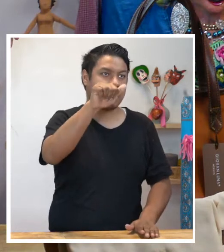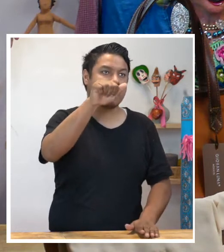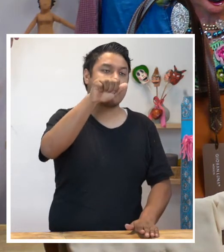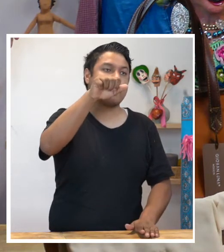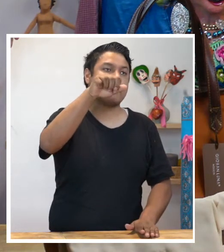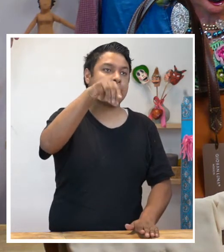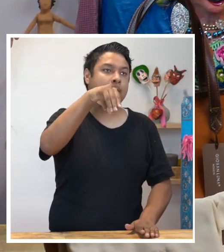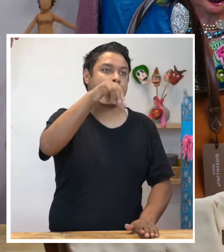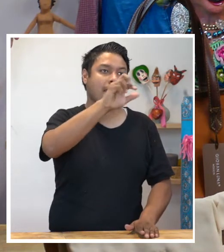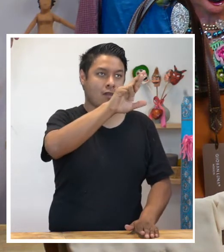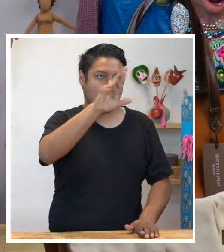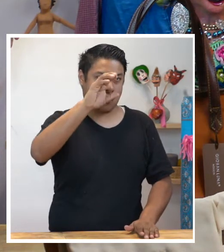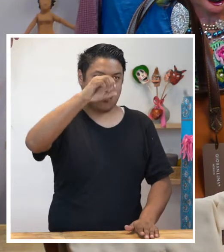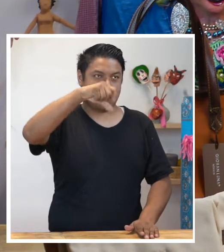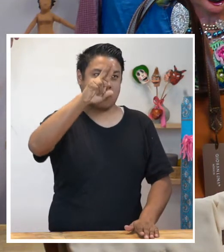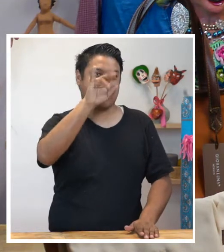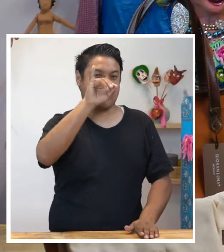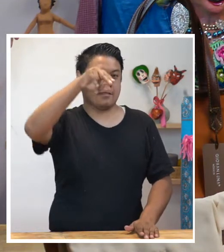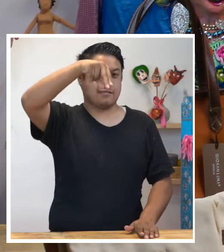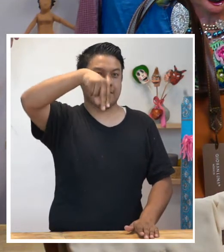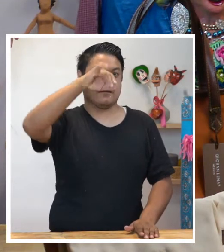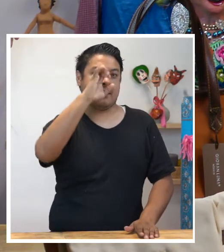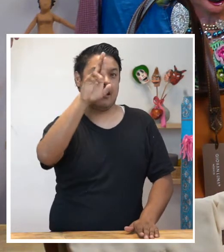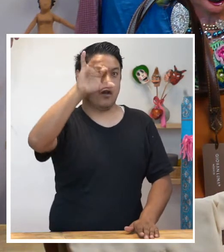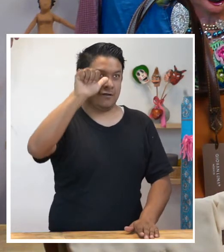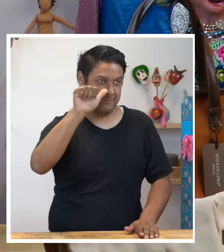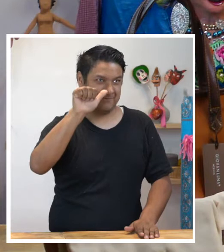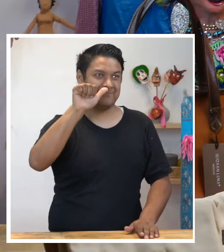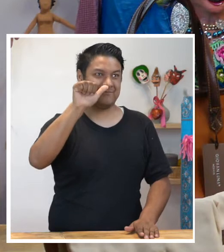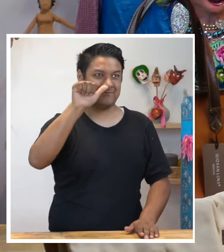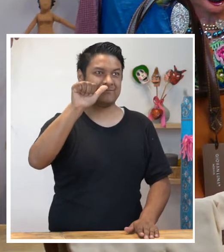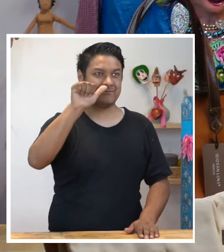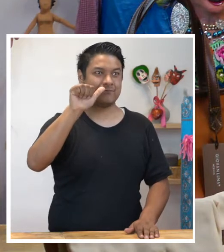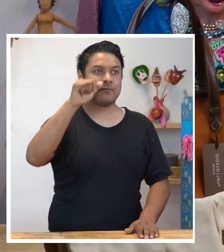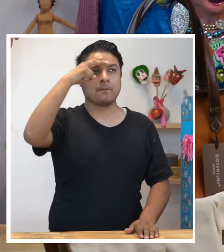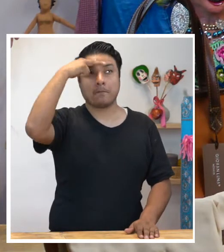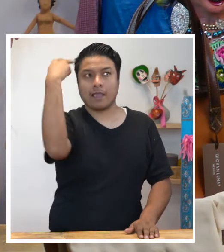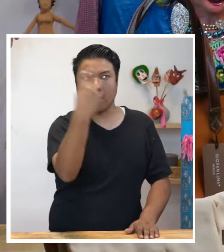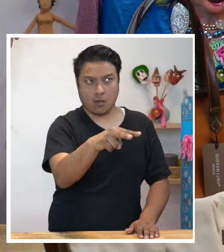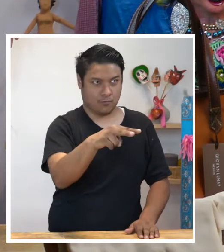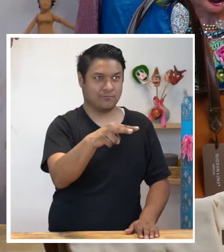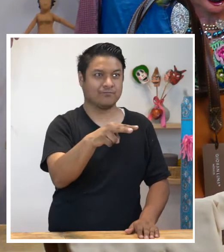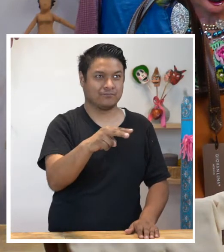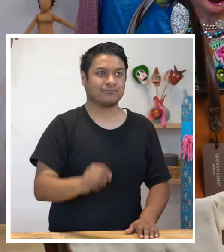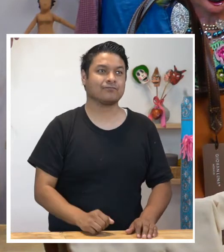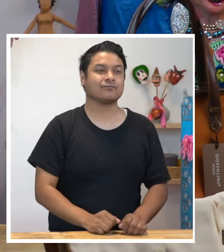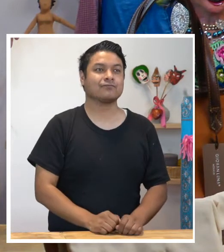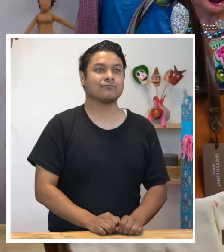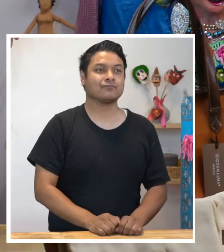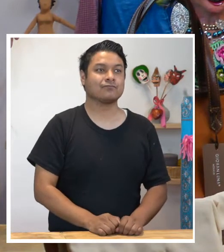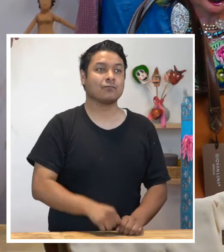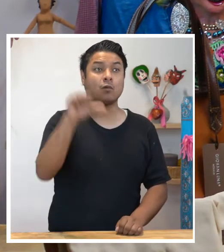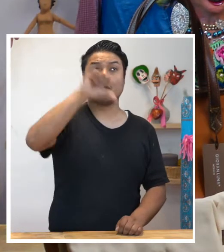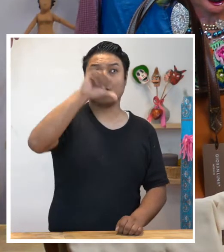casa puedas reutilizar lo que son los pedazos de cintos viejos o comprar un cinto nuevo y